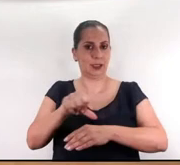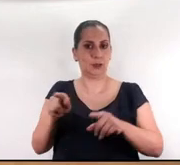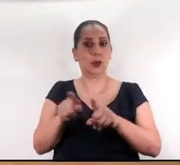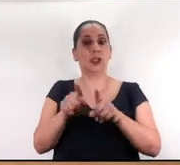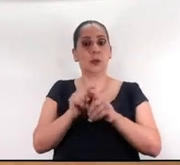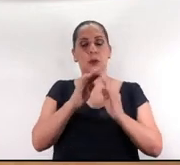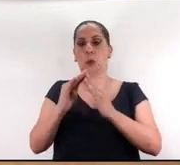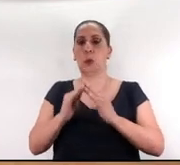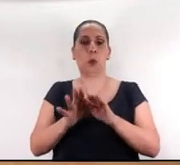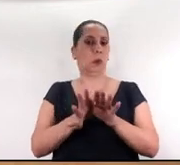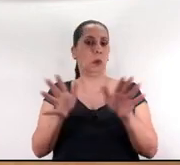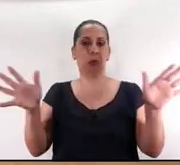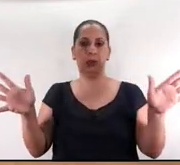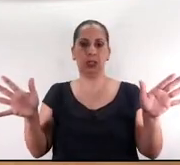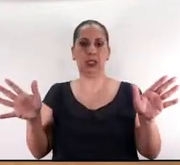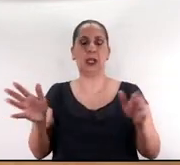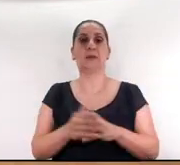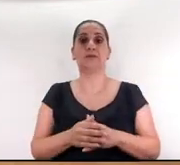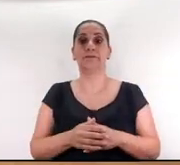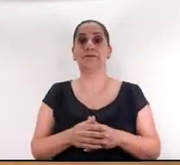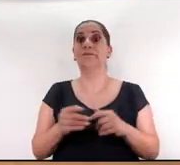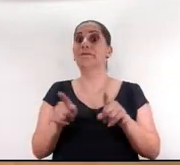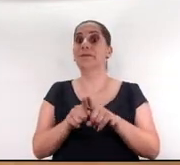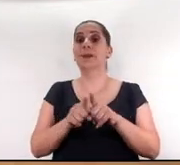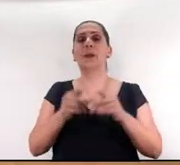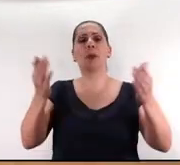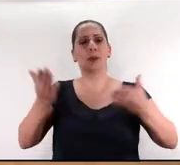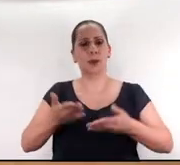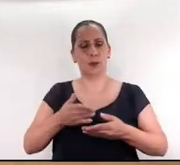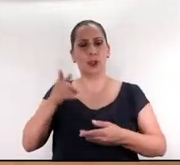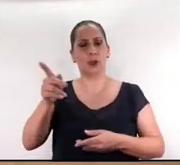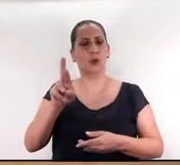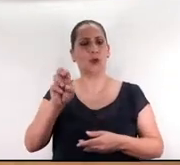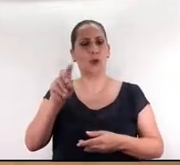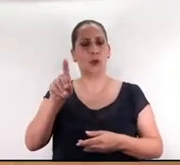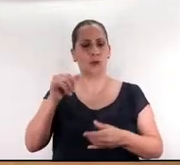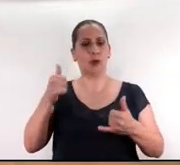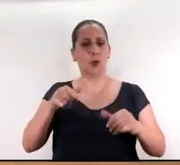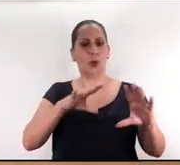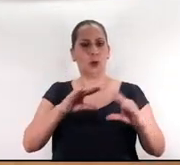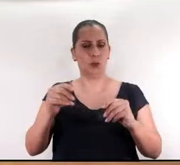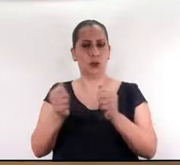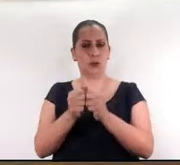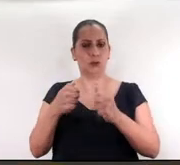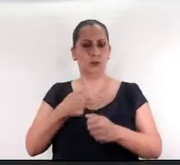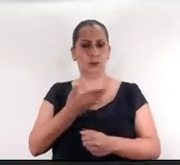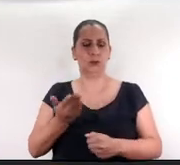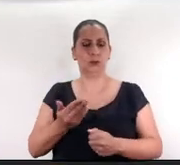también al público en general. Y desde ya, también bienvenido a don Rodolfo que nos acompaña esta noche.